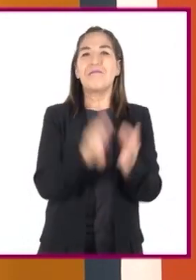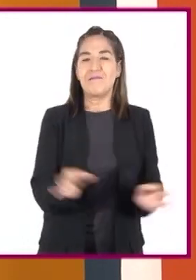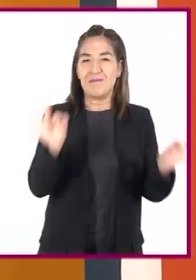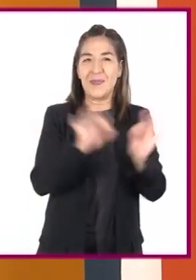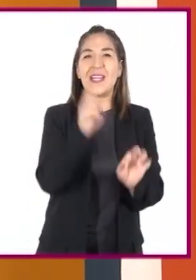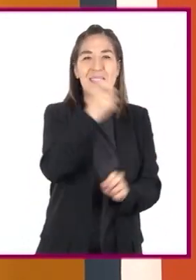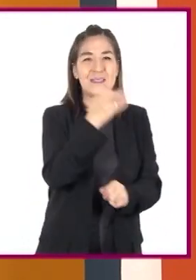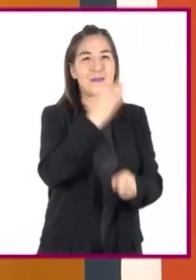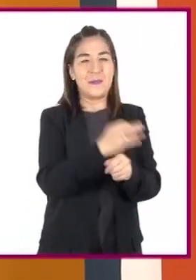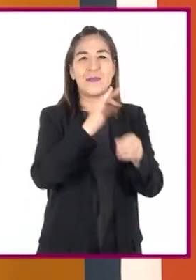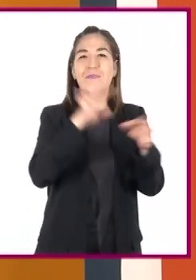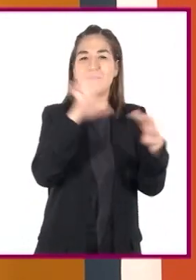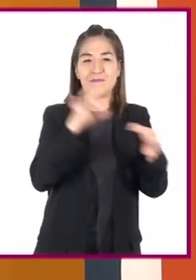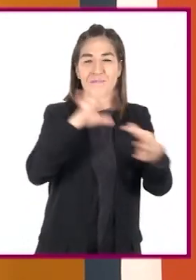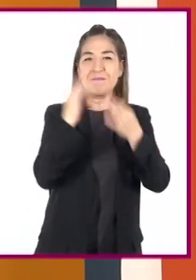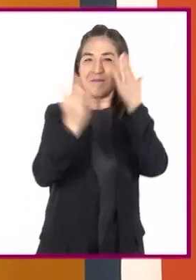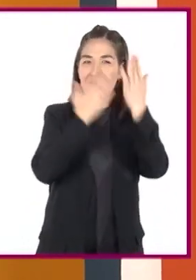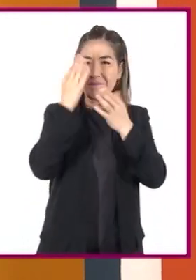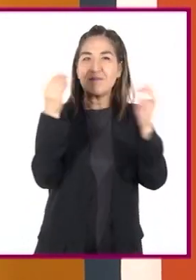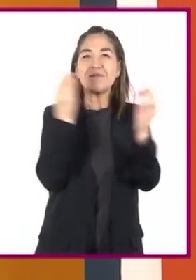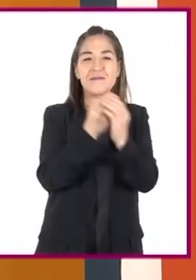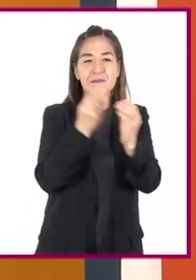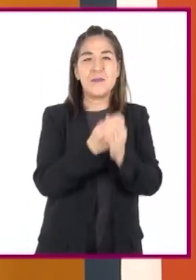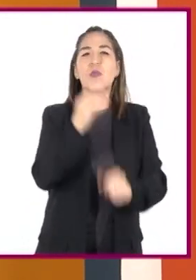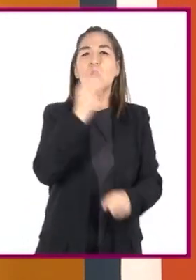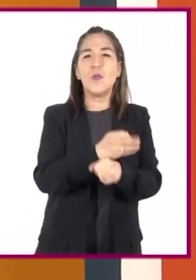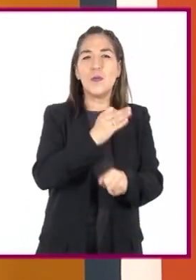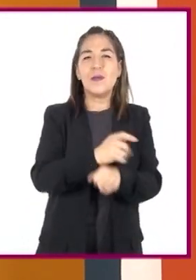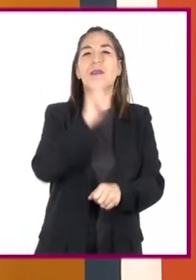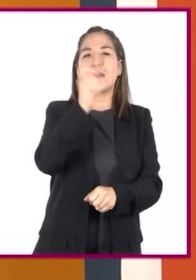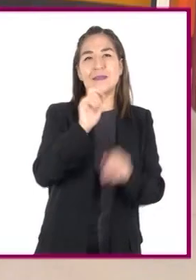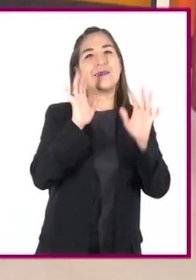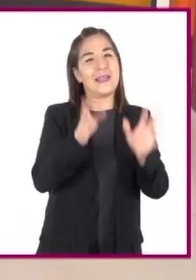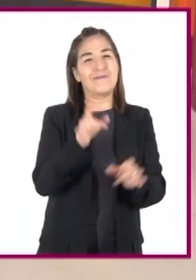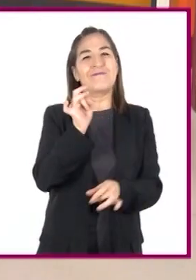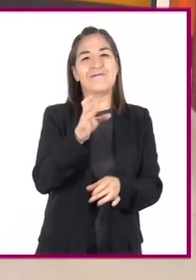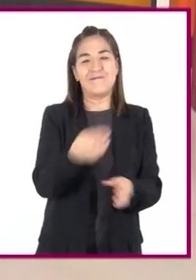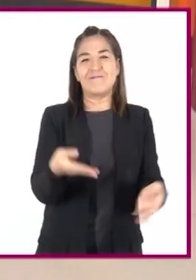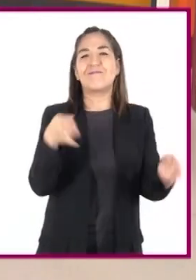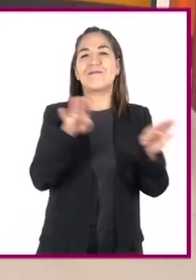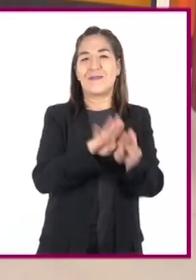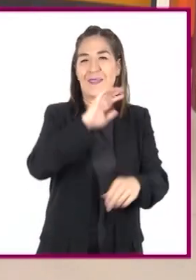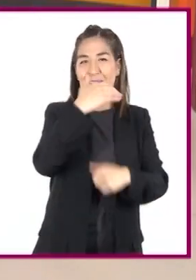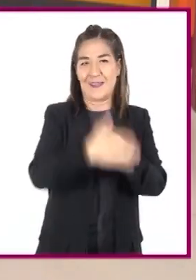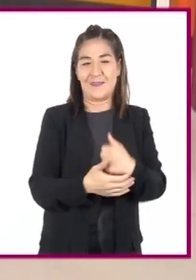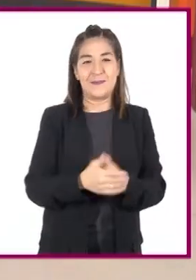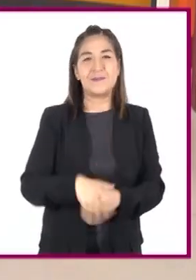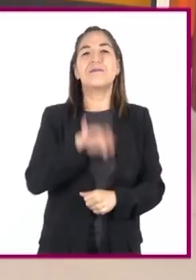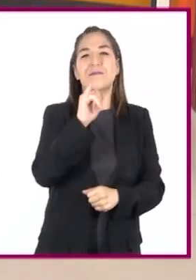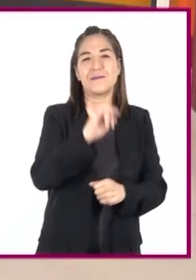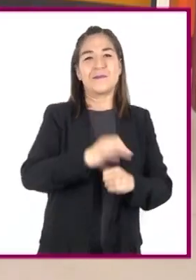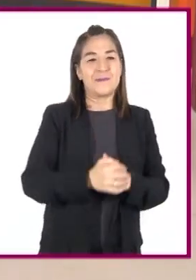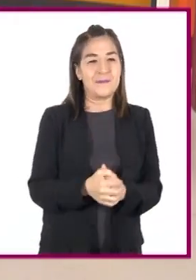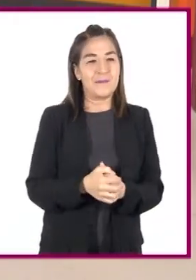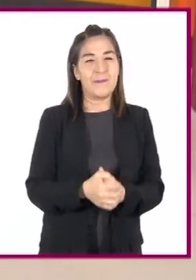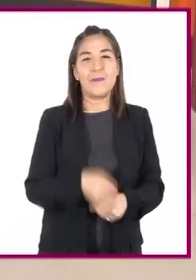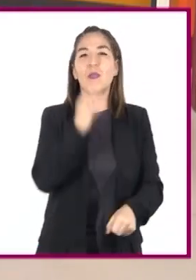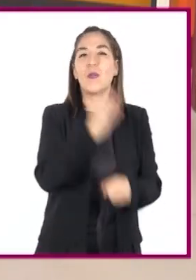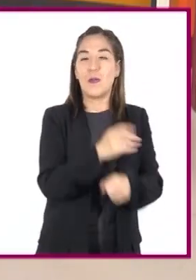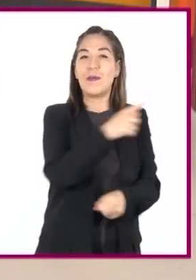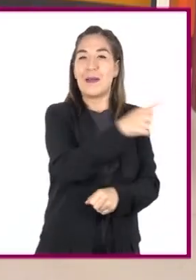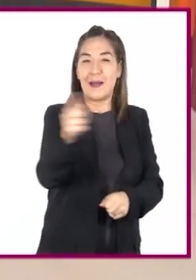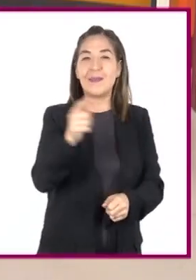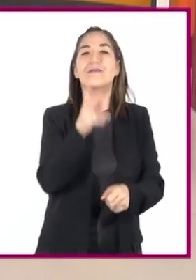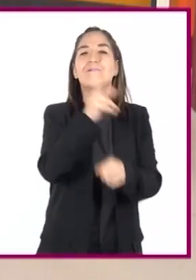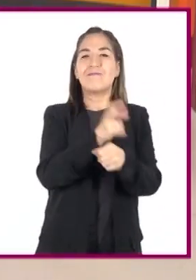interesante todo lo que estudiamos en esta sesión y es un buen momento para ir cerrando. Efectivamente, hay que invitar a